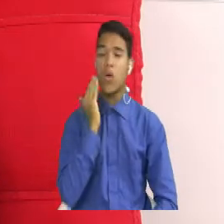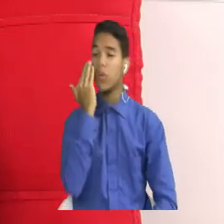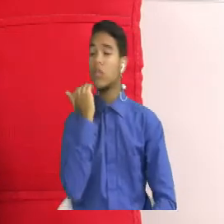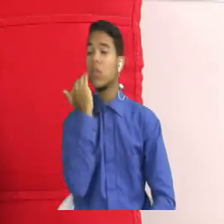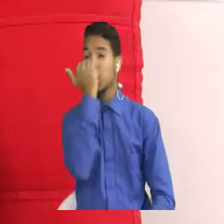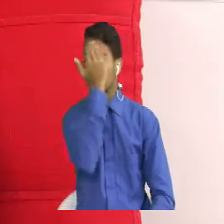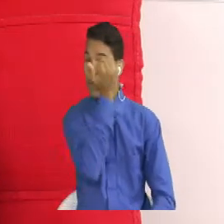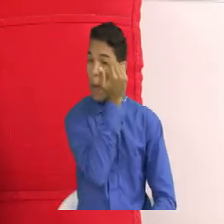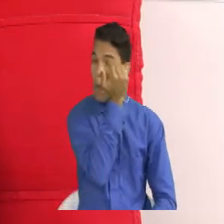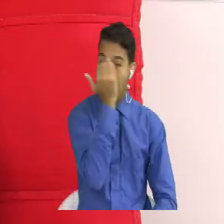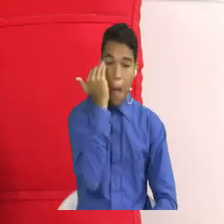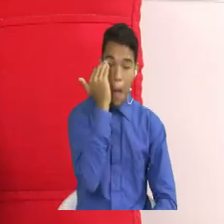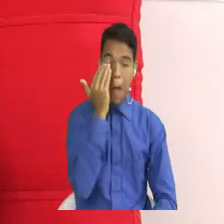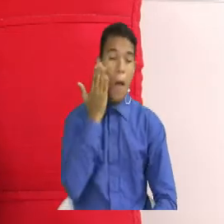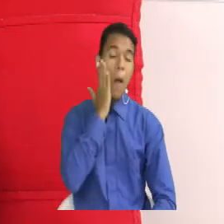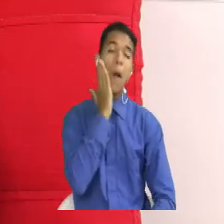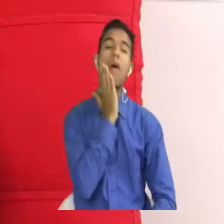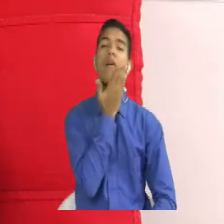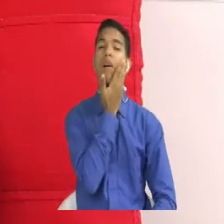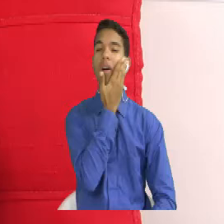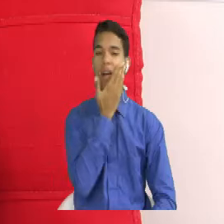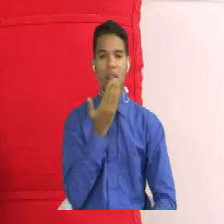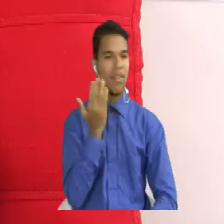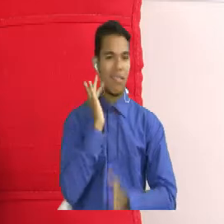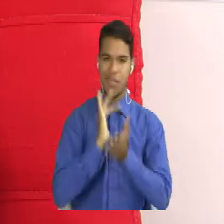estemos cansadísimas, desmaquillarla,